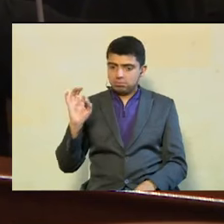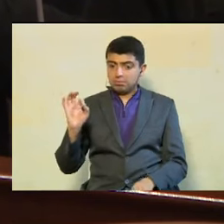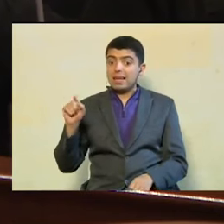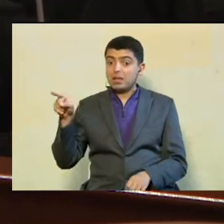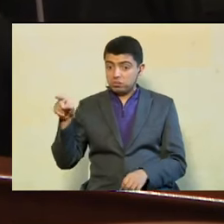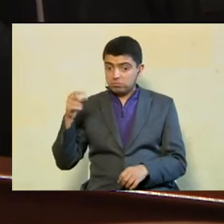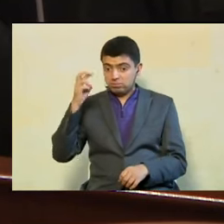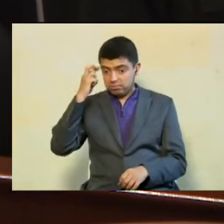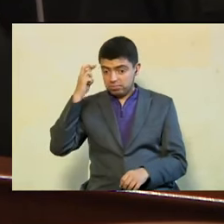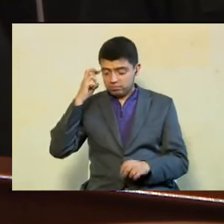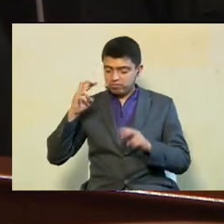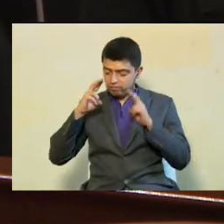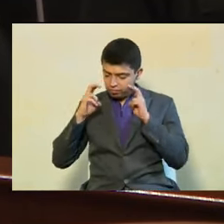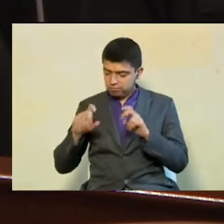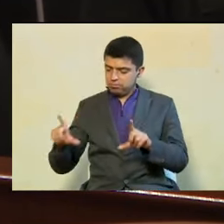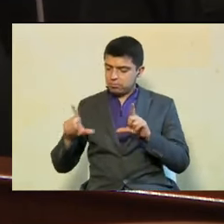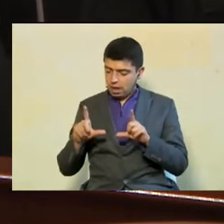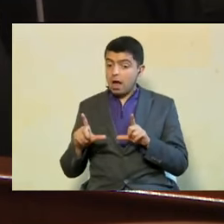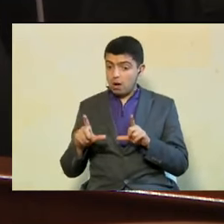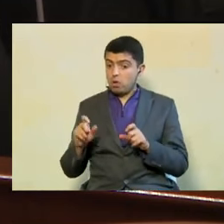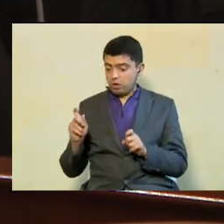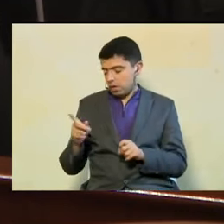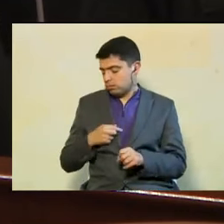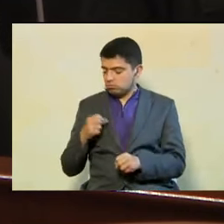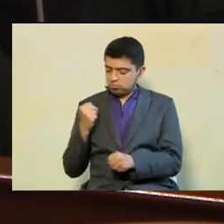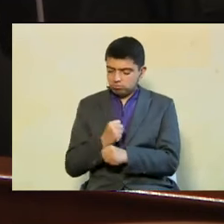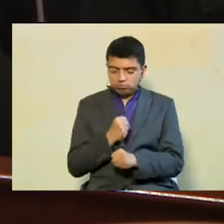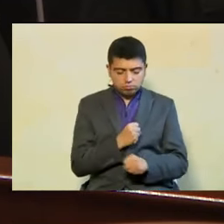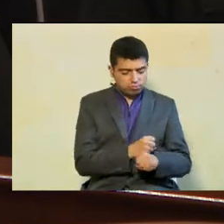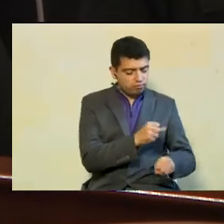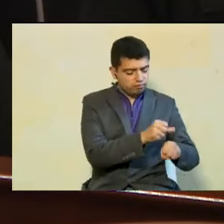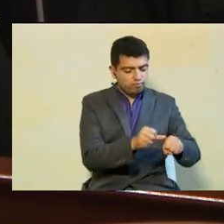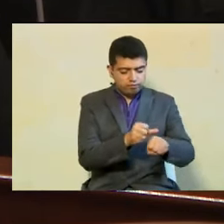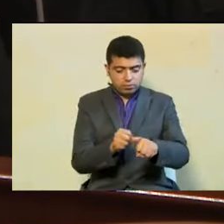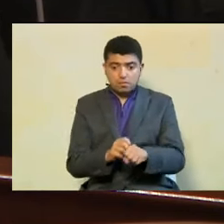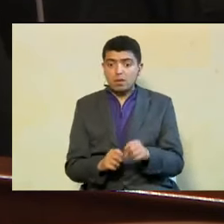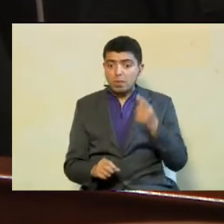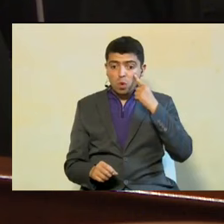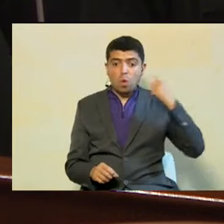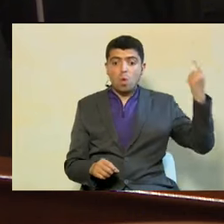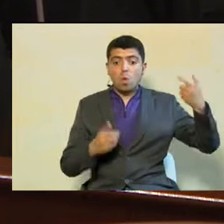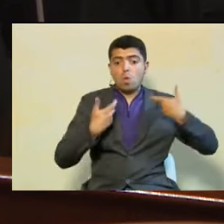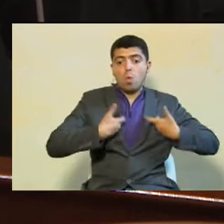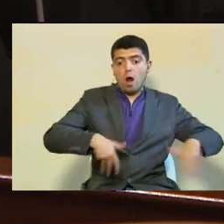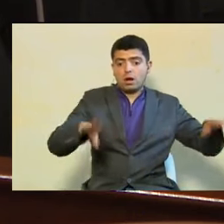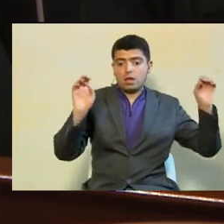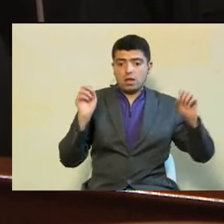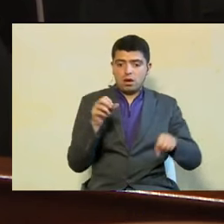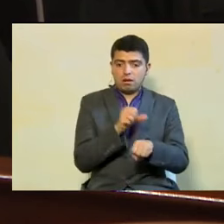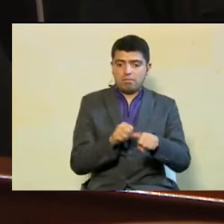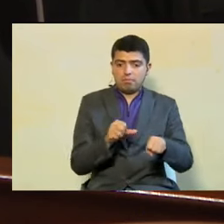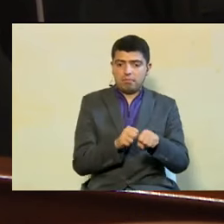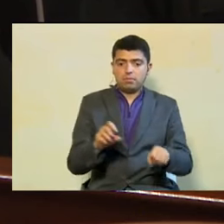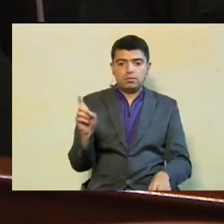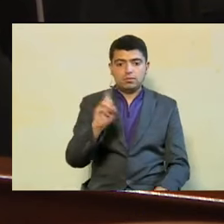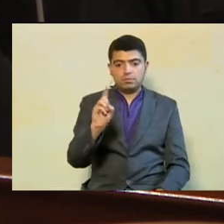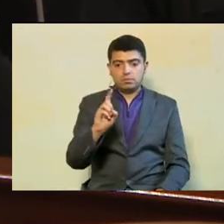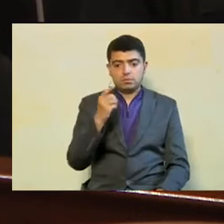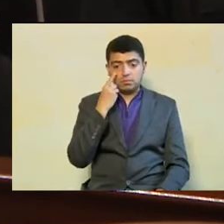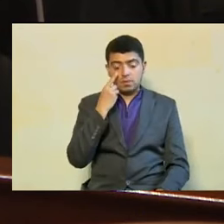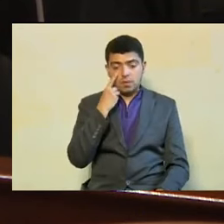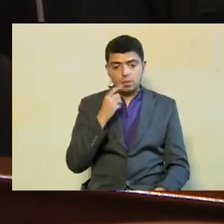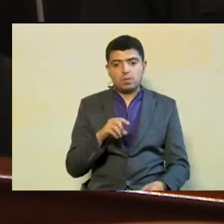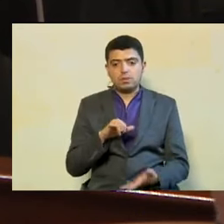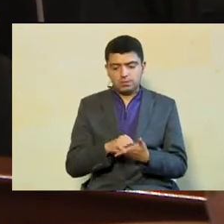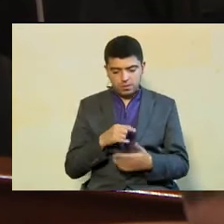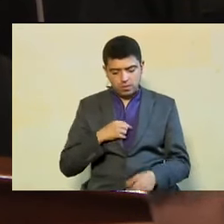especializados correctamente Sí pero no pretendamos legitimar y disfrazar derecho al trabajo lo que